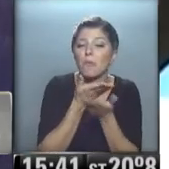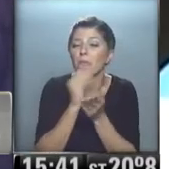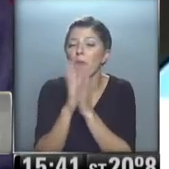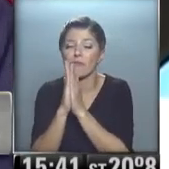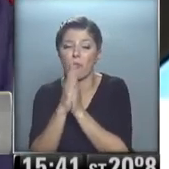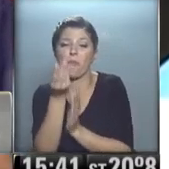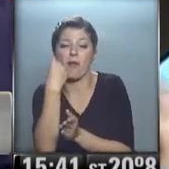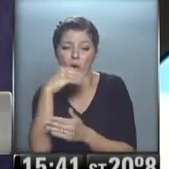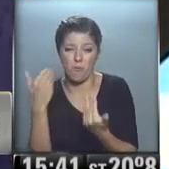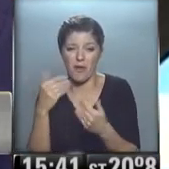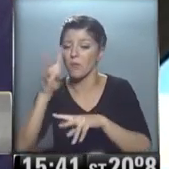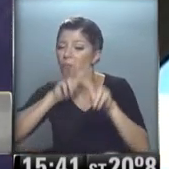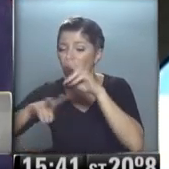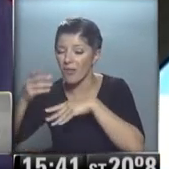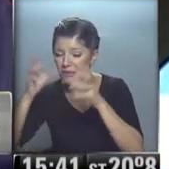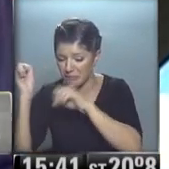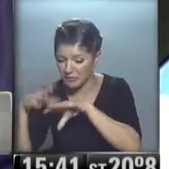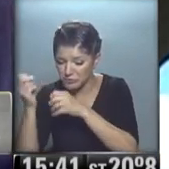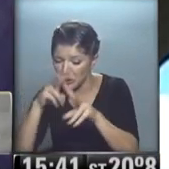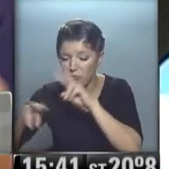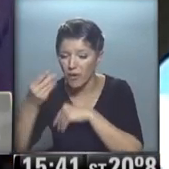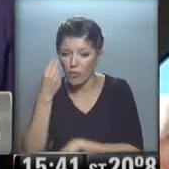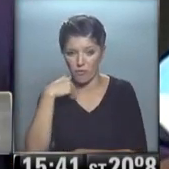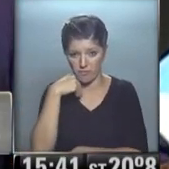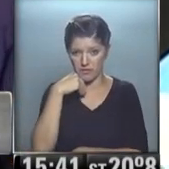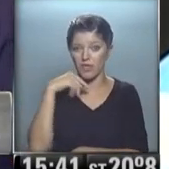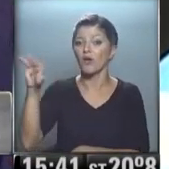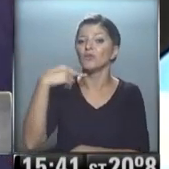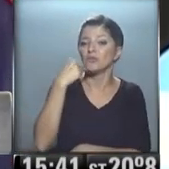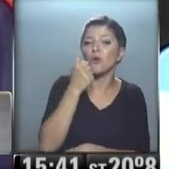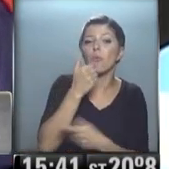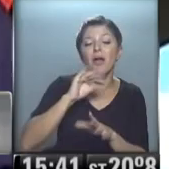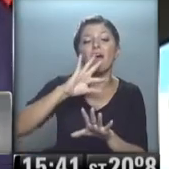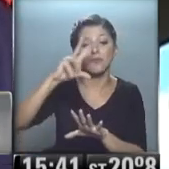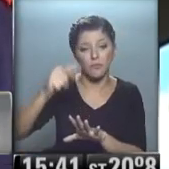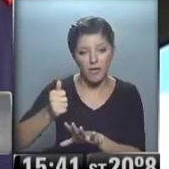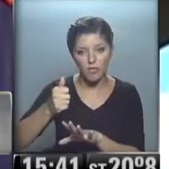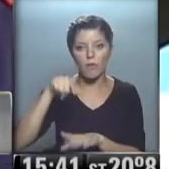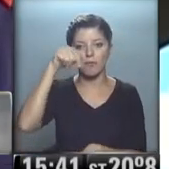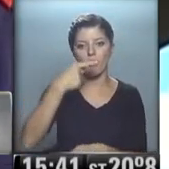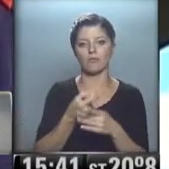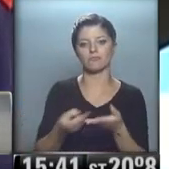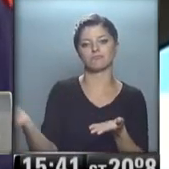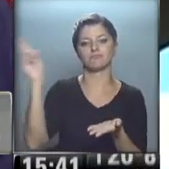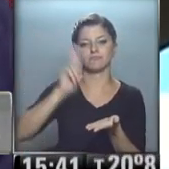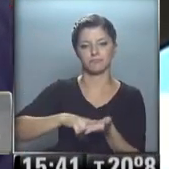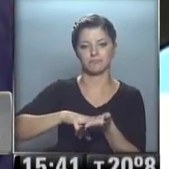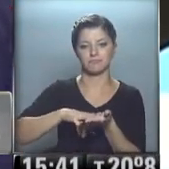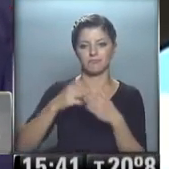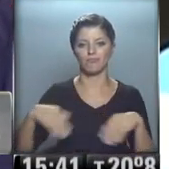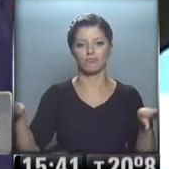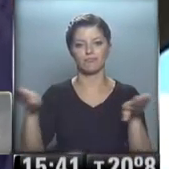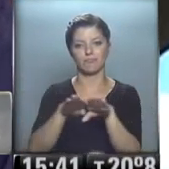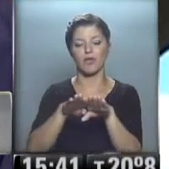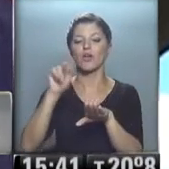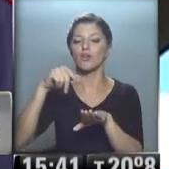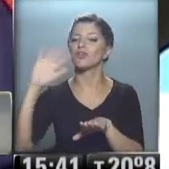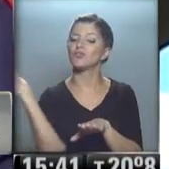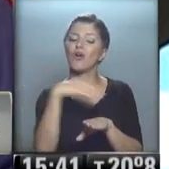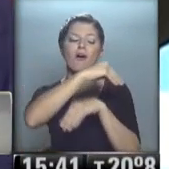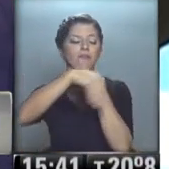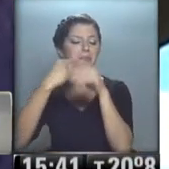de basura, destruida su familia, los hijos por ahí saliendo a robar, y ha vuelto a normalizar eso, y esa familia tan